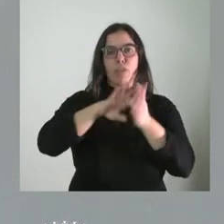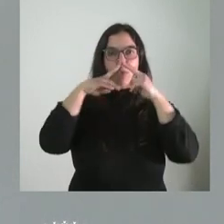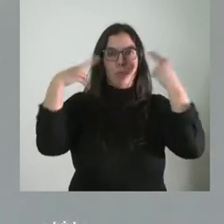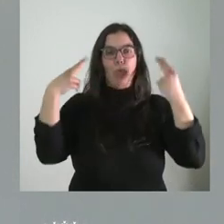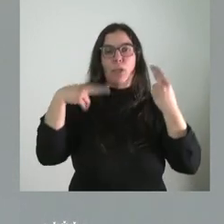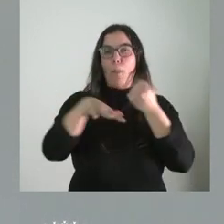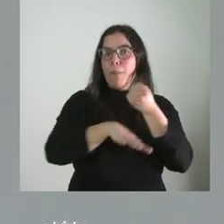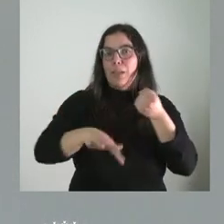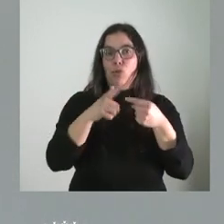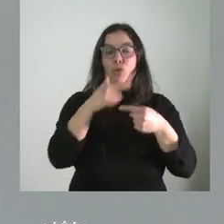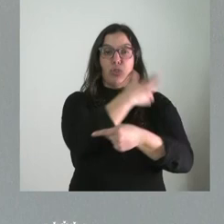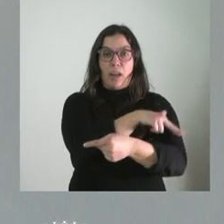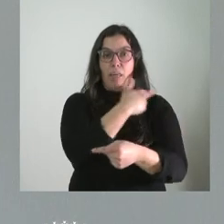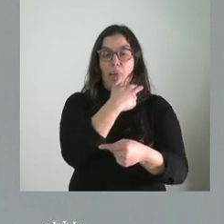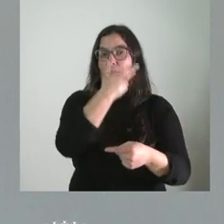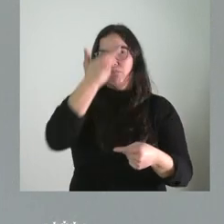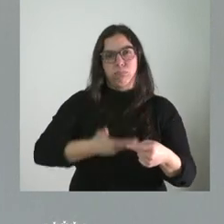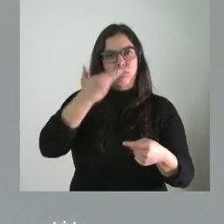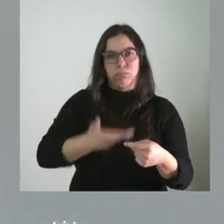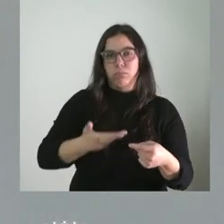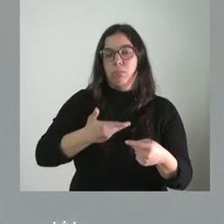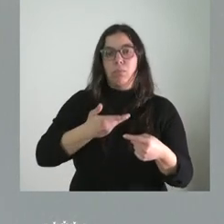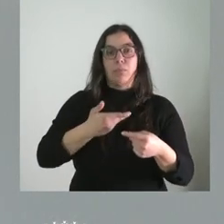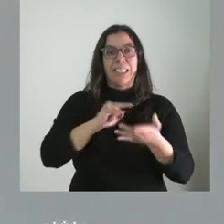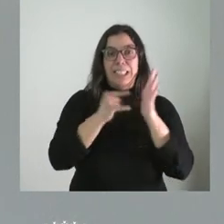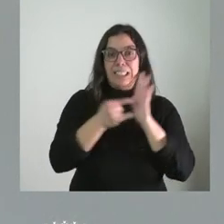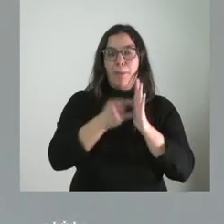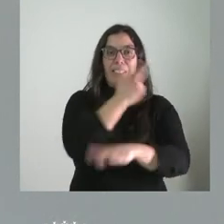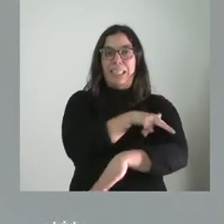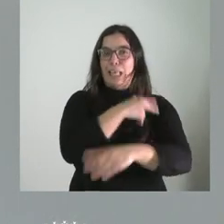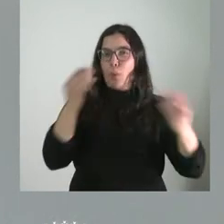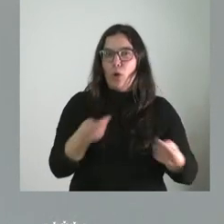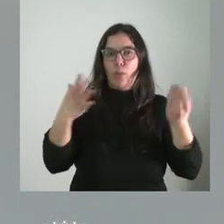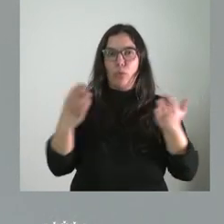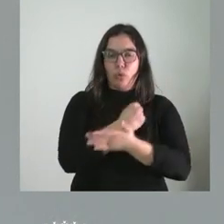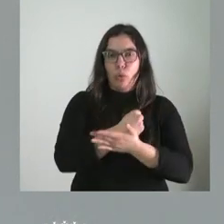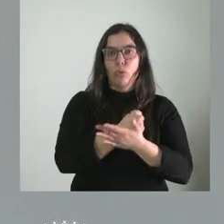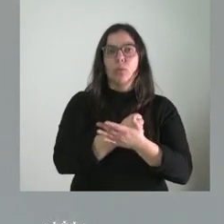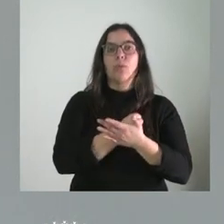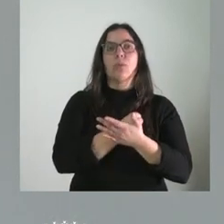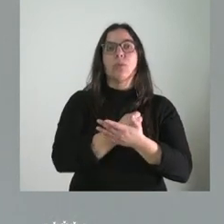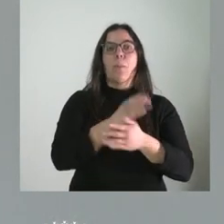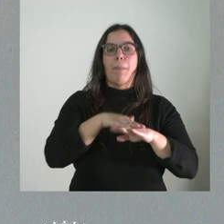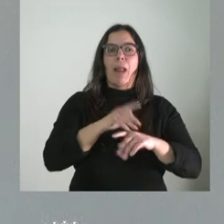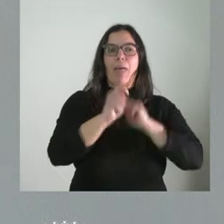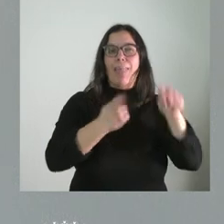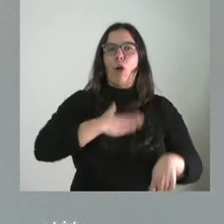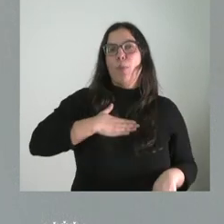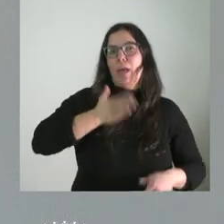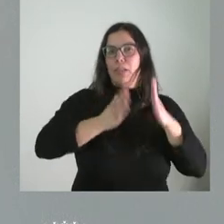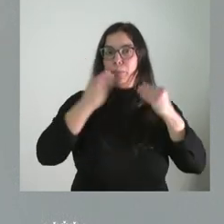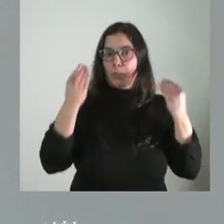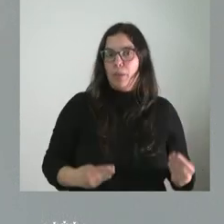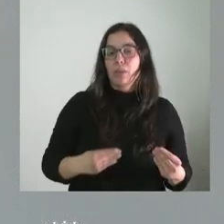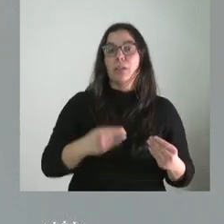esenciales la sanidad fundamentalmente mejorando todo el sistema sanitario de nuestra comunidad el tratamiento y comodidad de los pacientes que se orienta